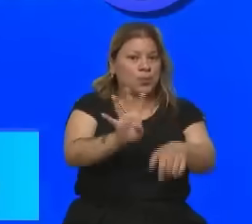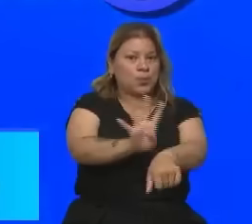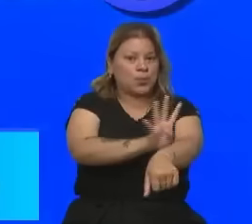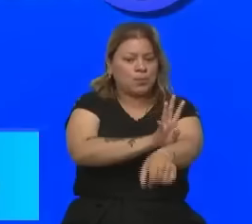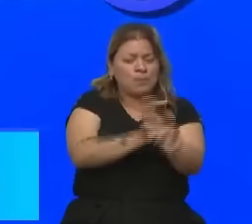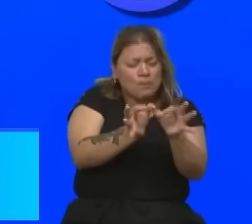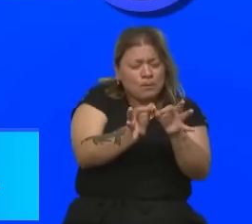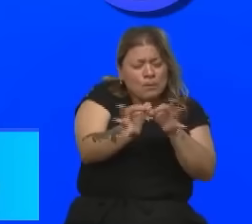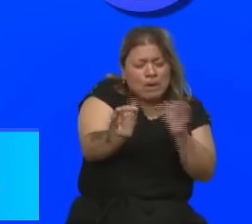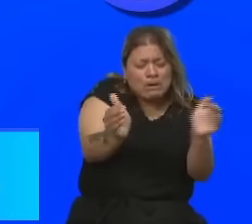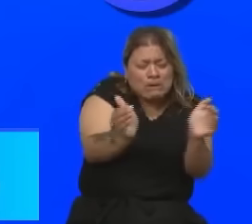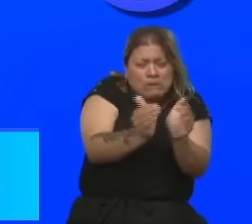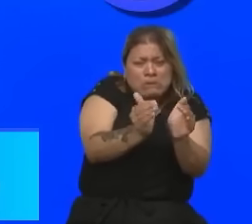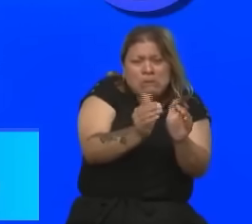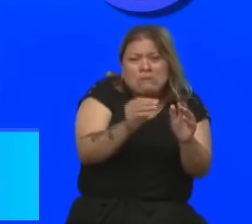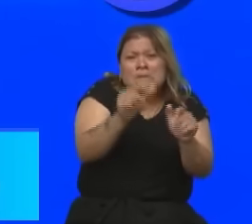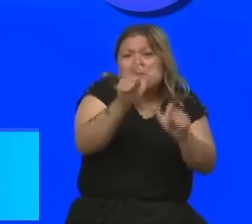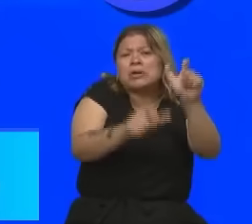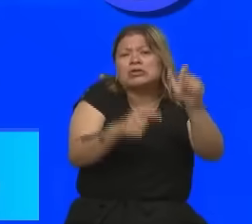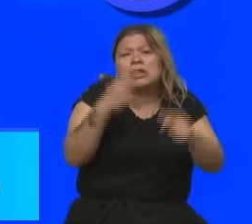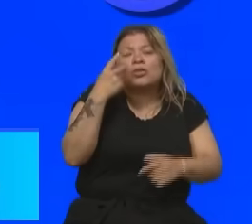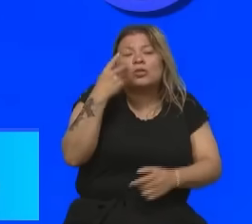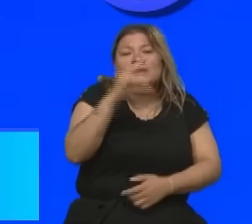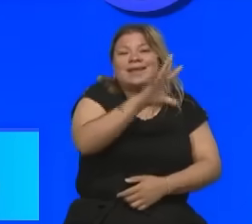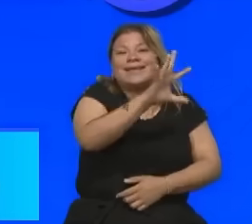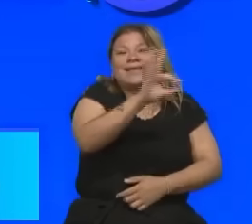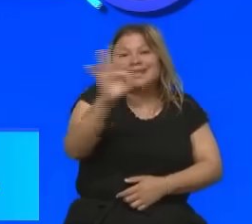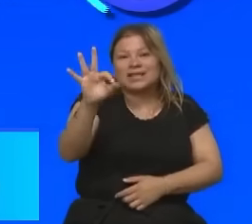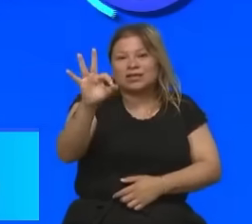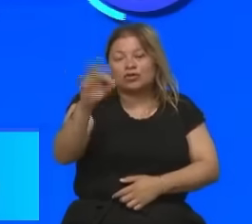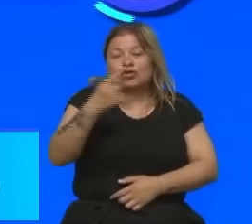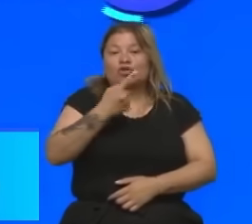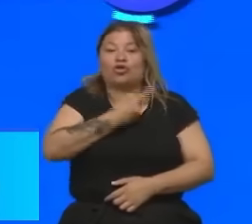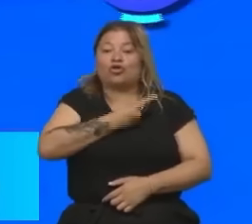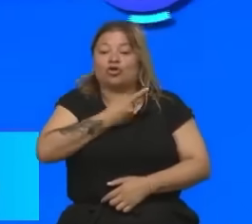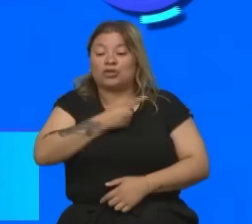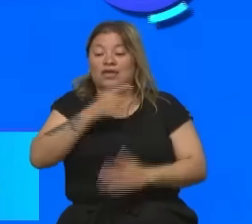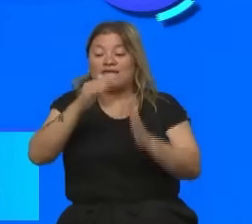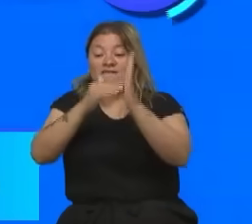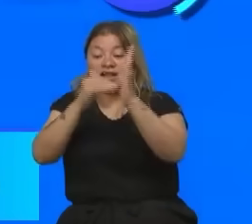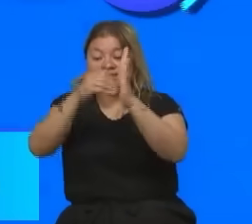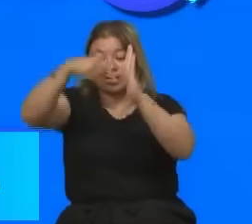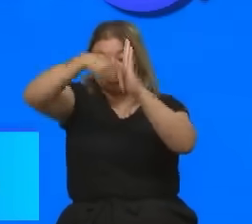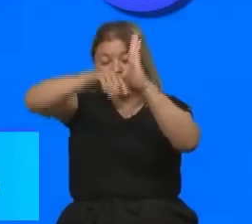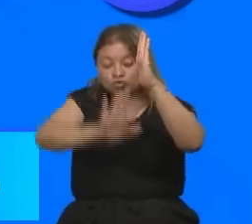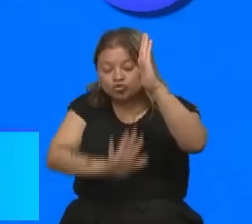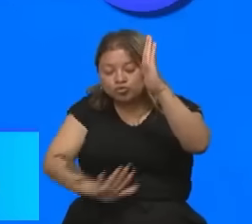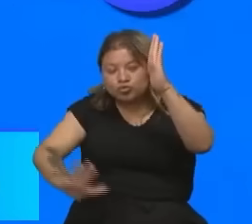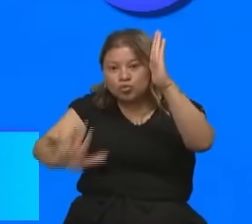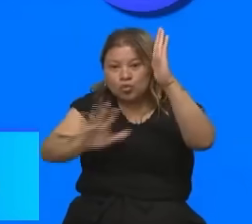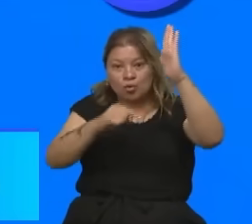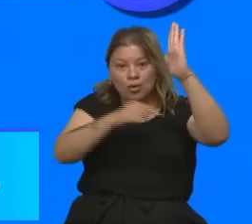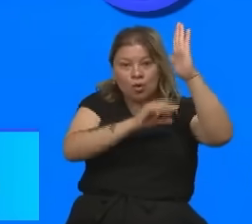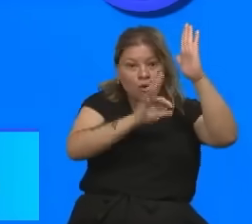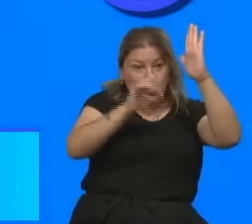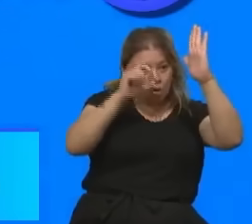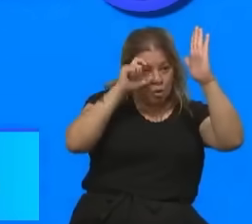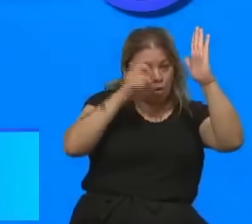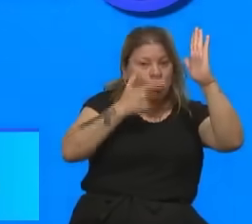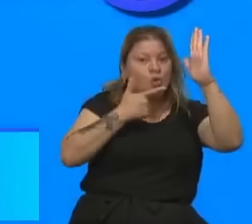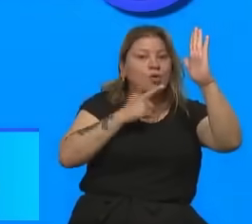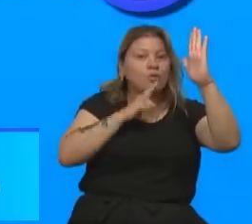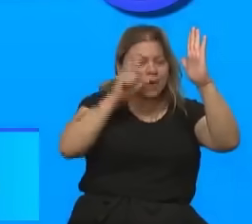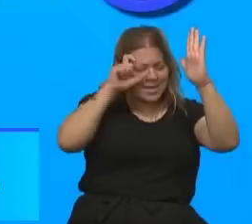pequeñito, Fernando, de 2.500 habitantes, que queda al suroeste. Estamos hablando de Paiporta. Bueno, en Paiporta está casi